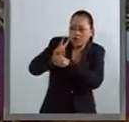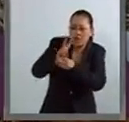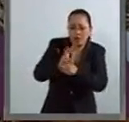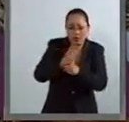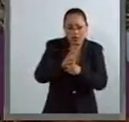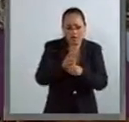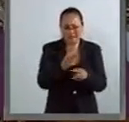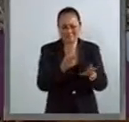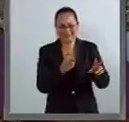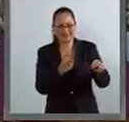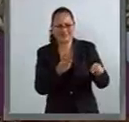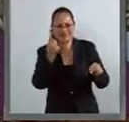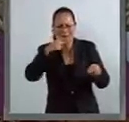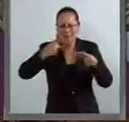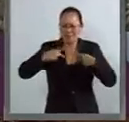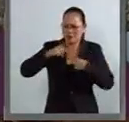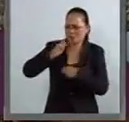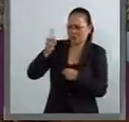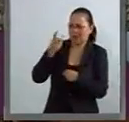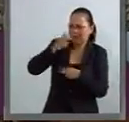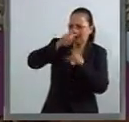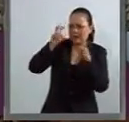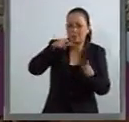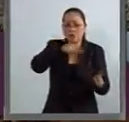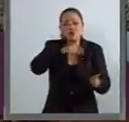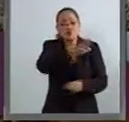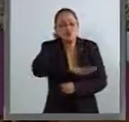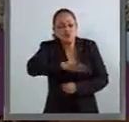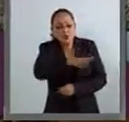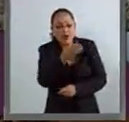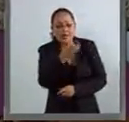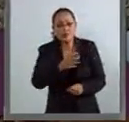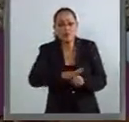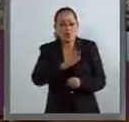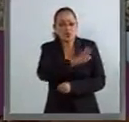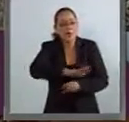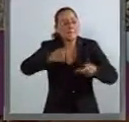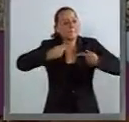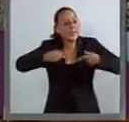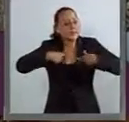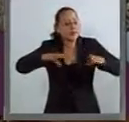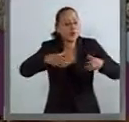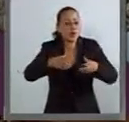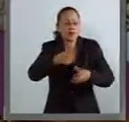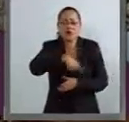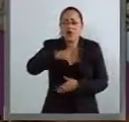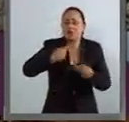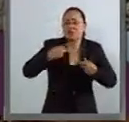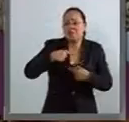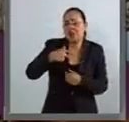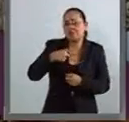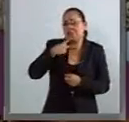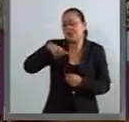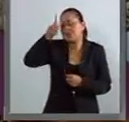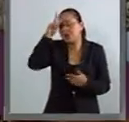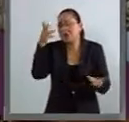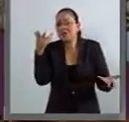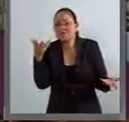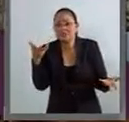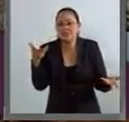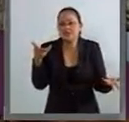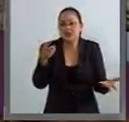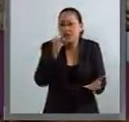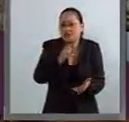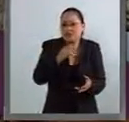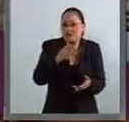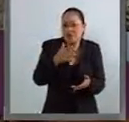Esas son cosas para especialistas. Y ustedes, la verdad, ustedes son el pueblo, y el pueblo pues es ignorante. Entonces, no tiene